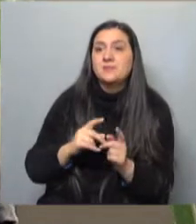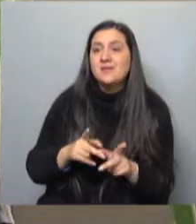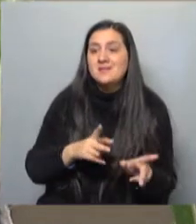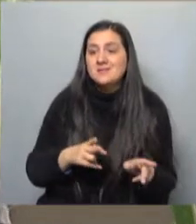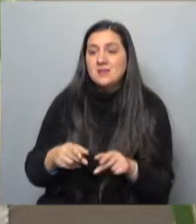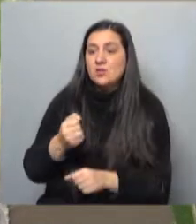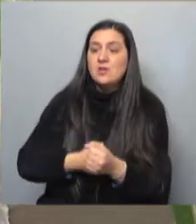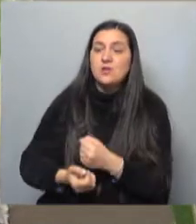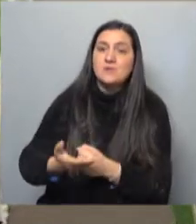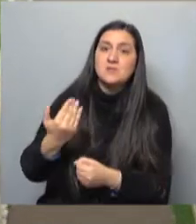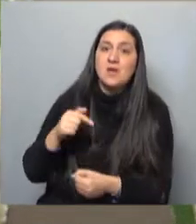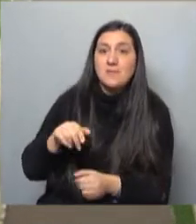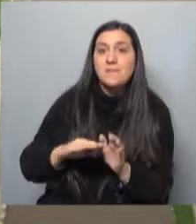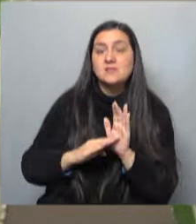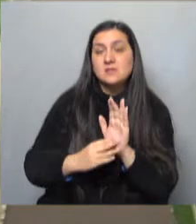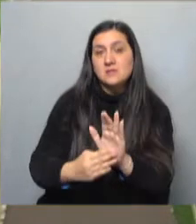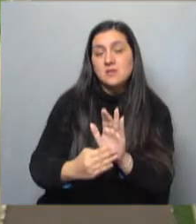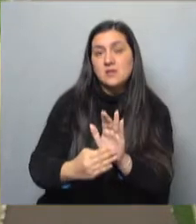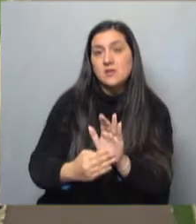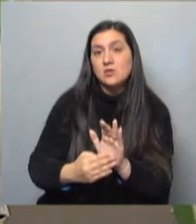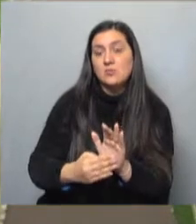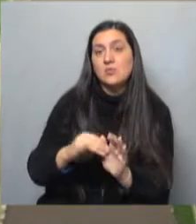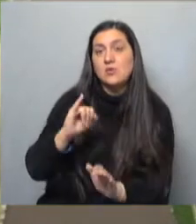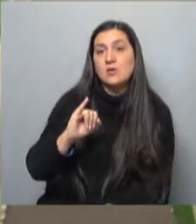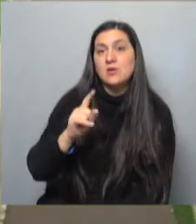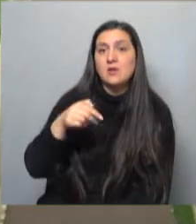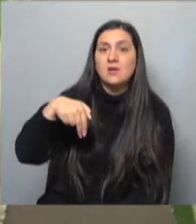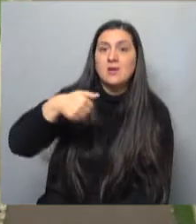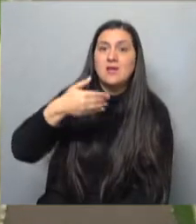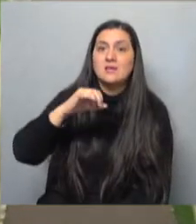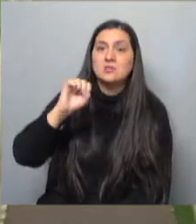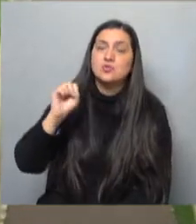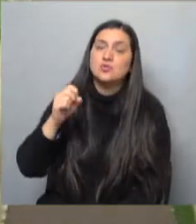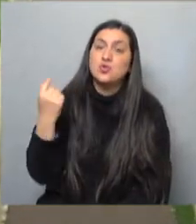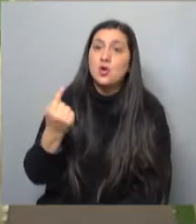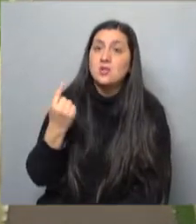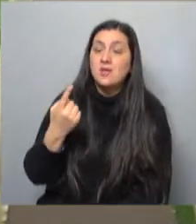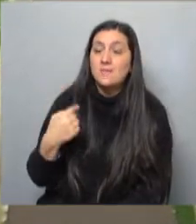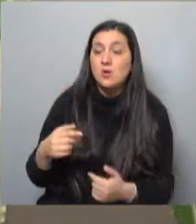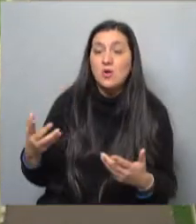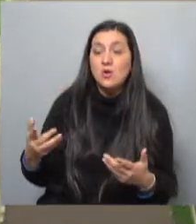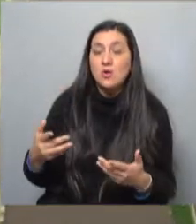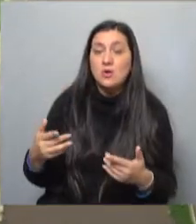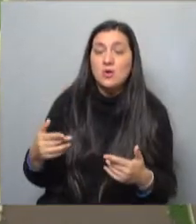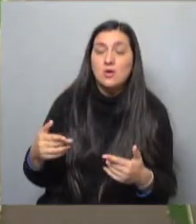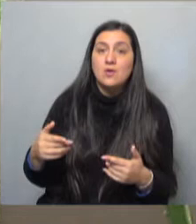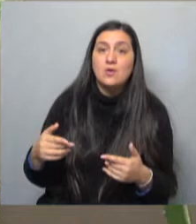año pasado, que ahí sí me presenté como Ignacio solista, pero también con otros proyectos, con Cielo de Plomo hemos tocado.